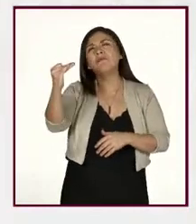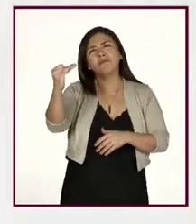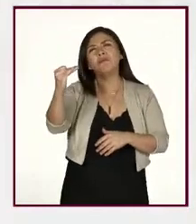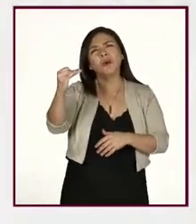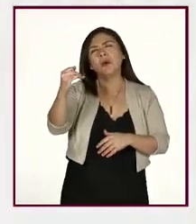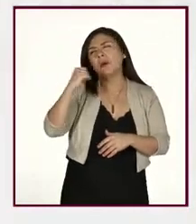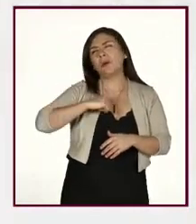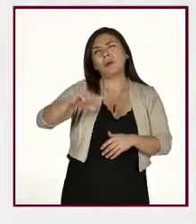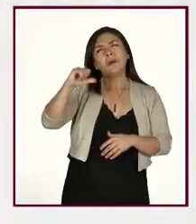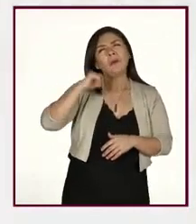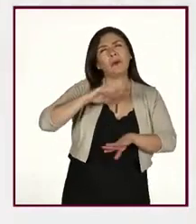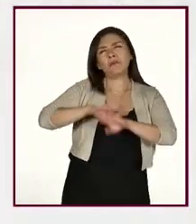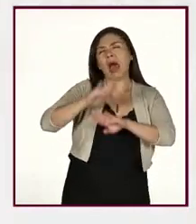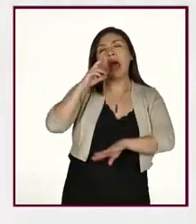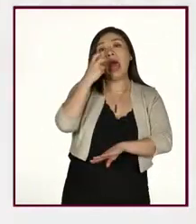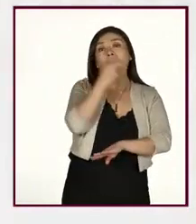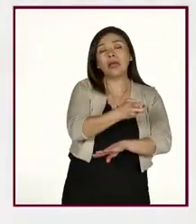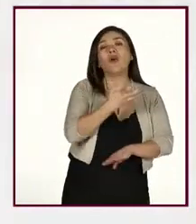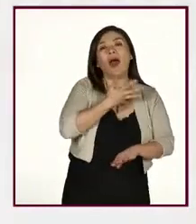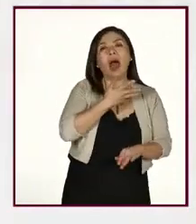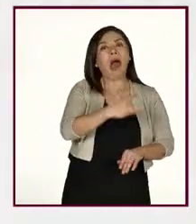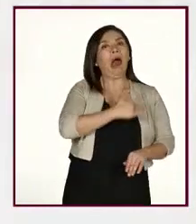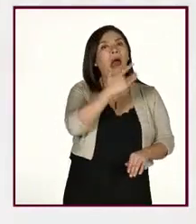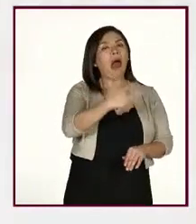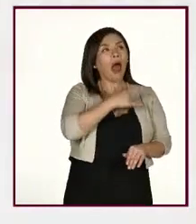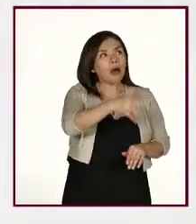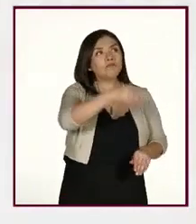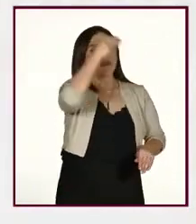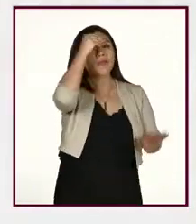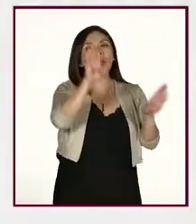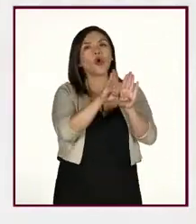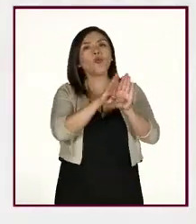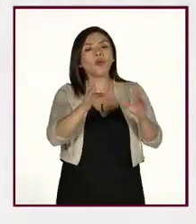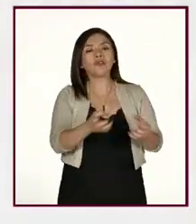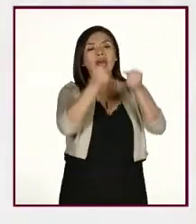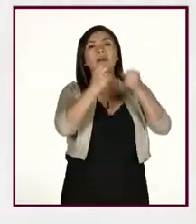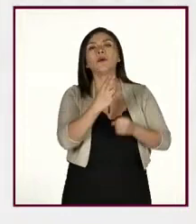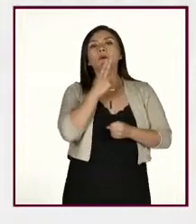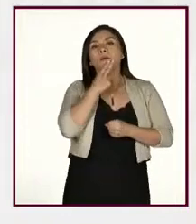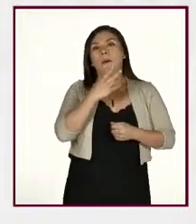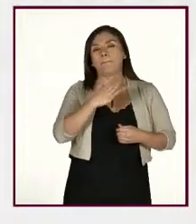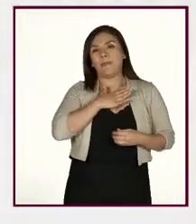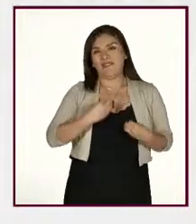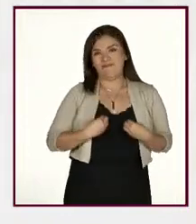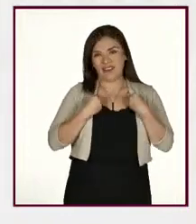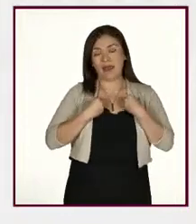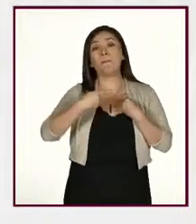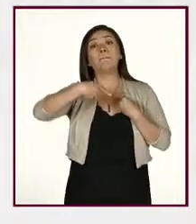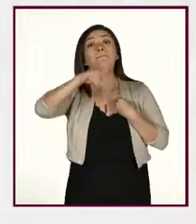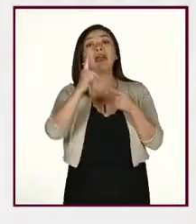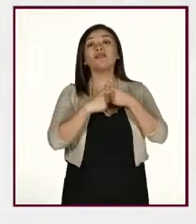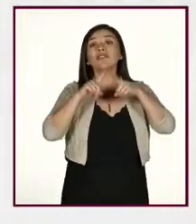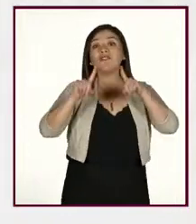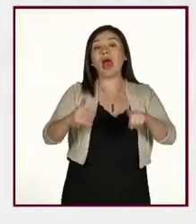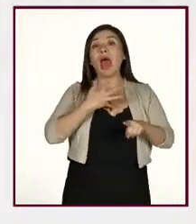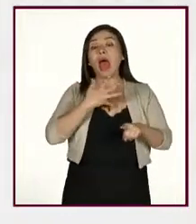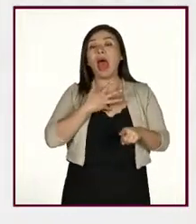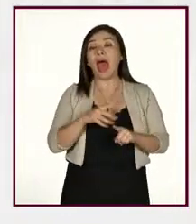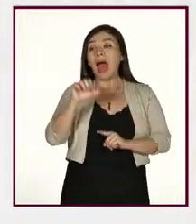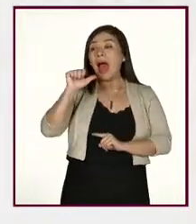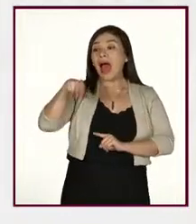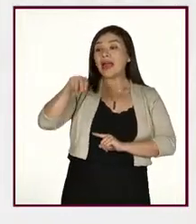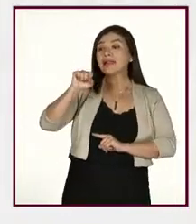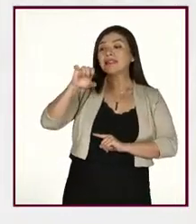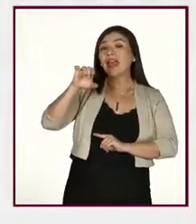ya veníamos adaptando este mecanismo para la supervivencia. Aquí la diferencia es que va a haber una ansiedad